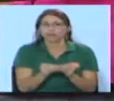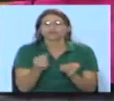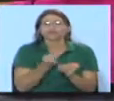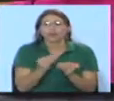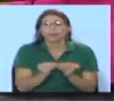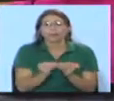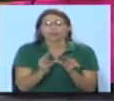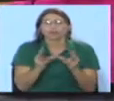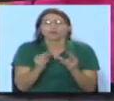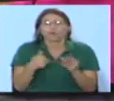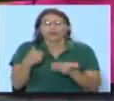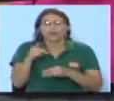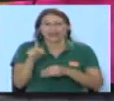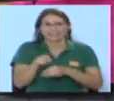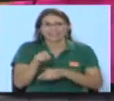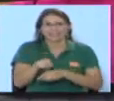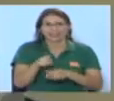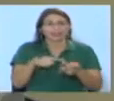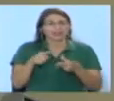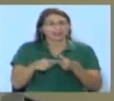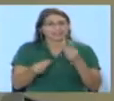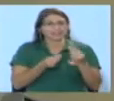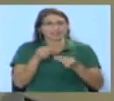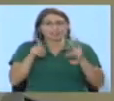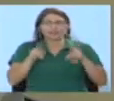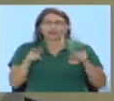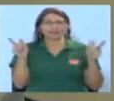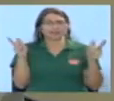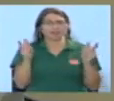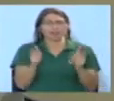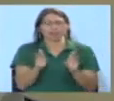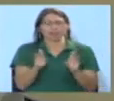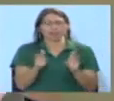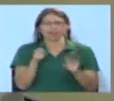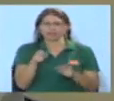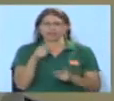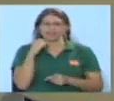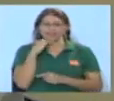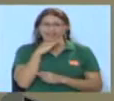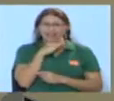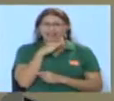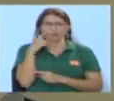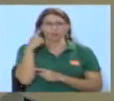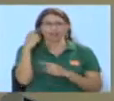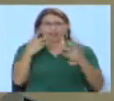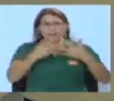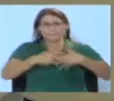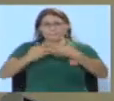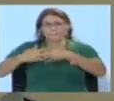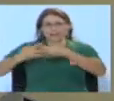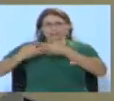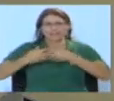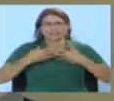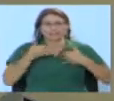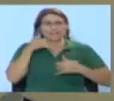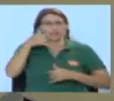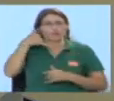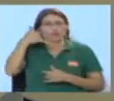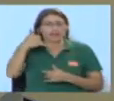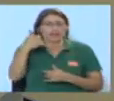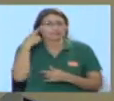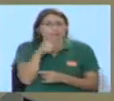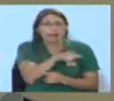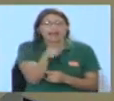una desestimulación, lo cual es un poco extraño, siendo que para las telefónicas lo ideal es